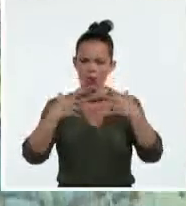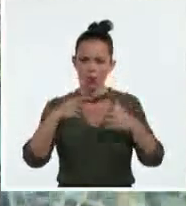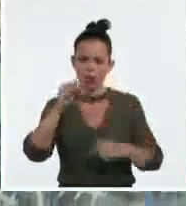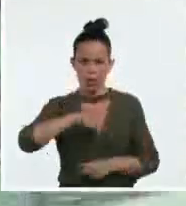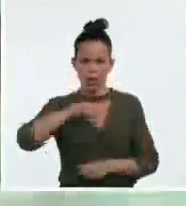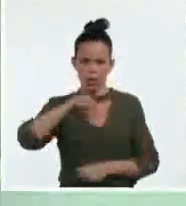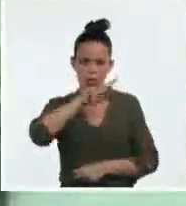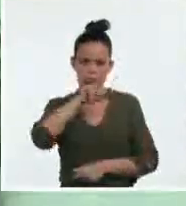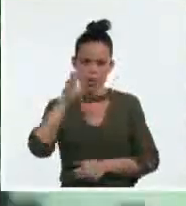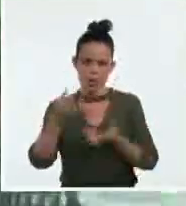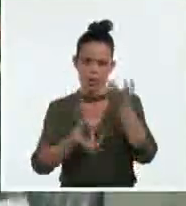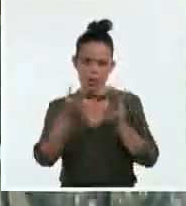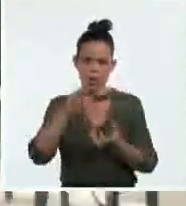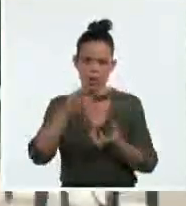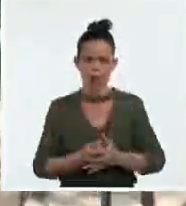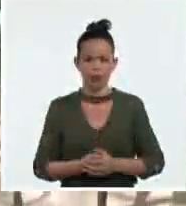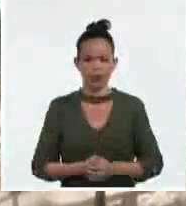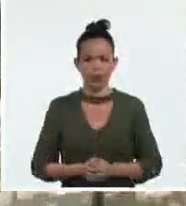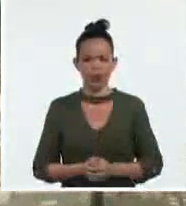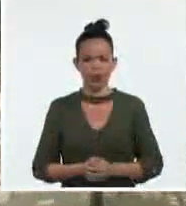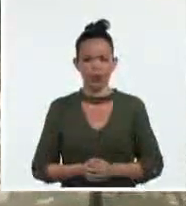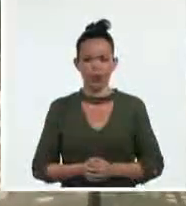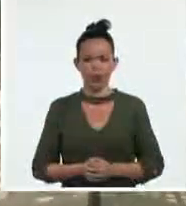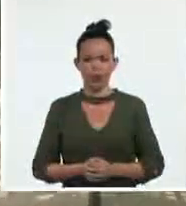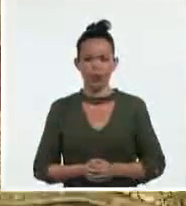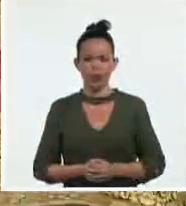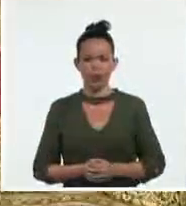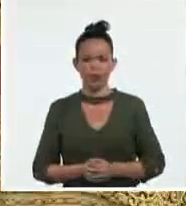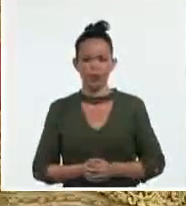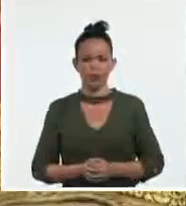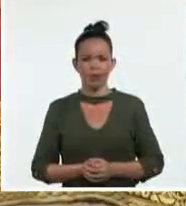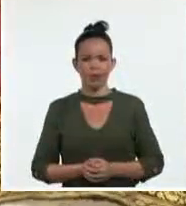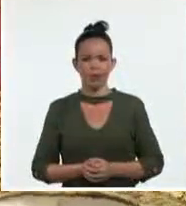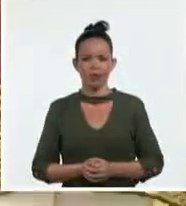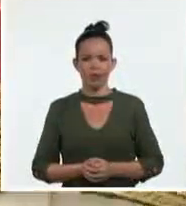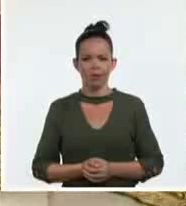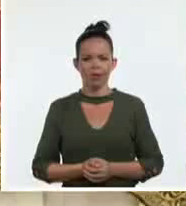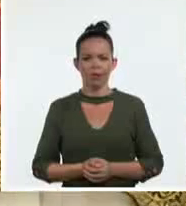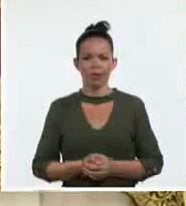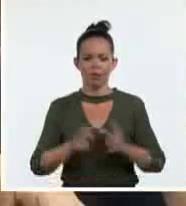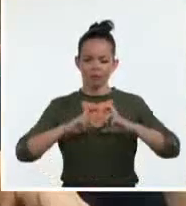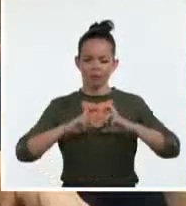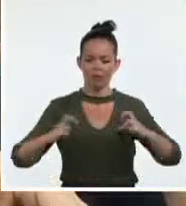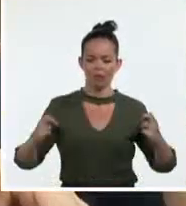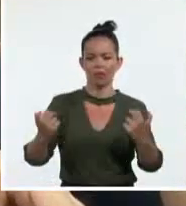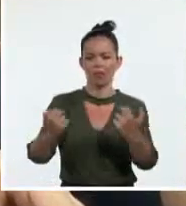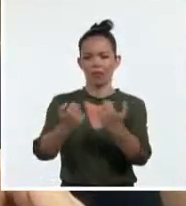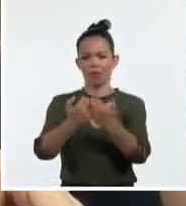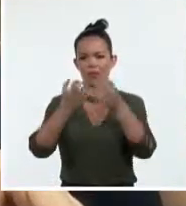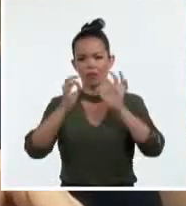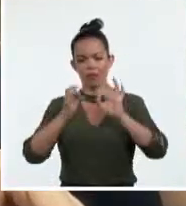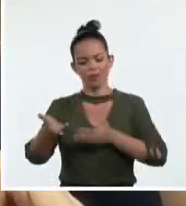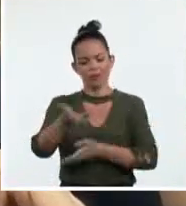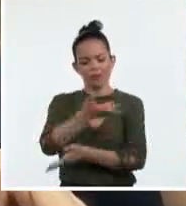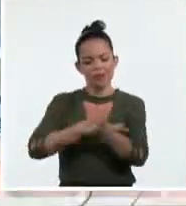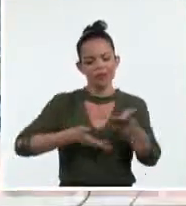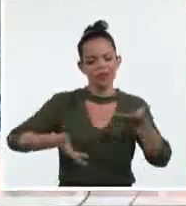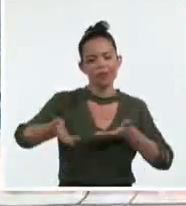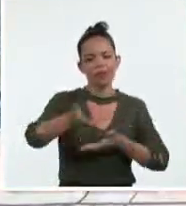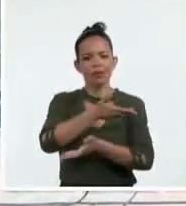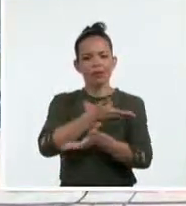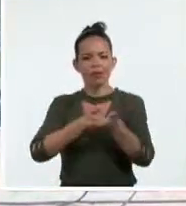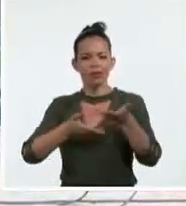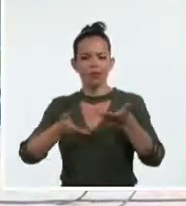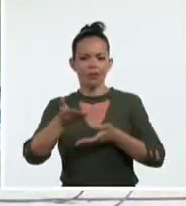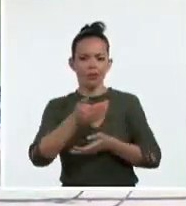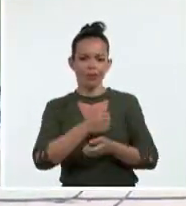Cienfuegos. La unidad, en cuyos jardines han tenido siempre espacio junto a sus adeptos, inició el holgorio por un cuarto de siglo.